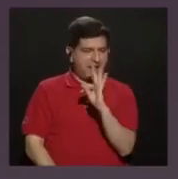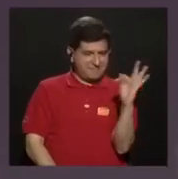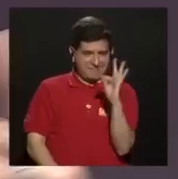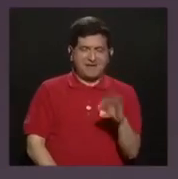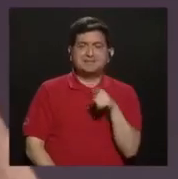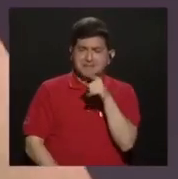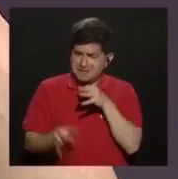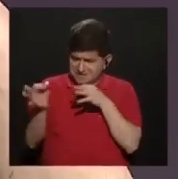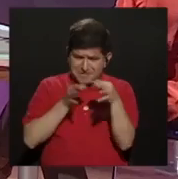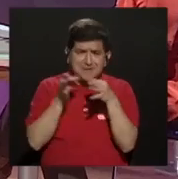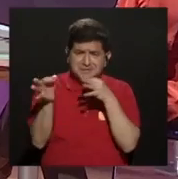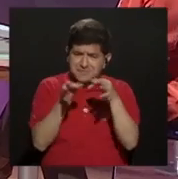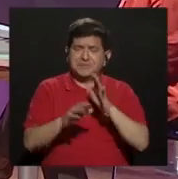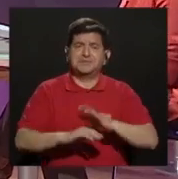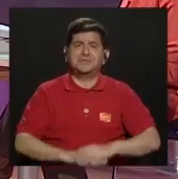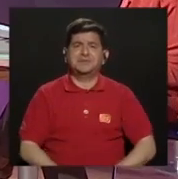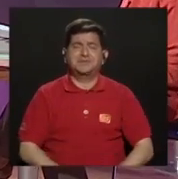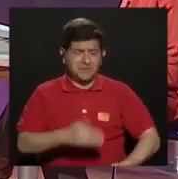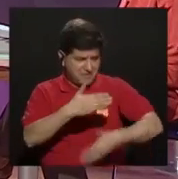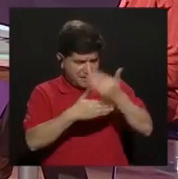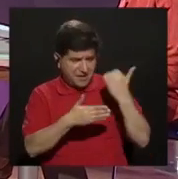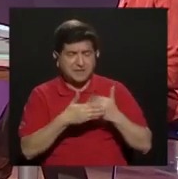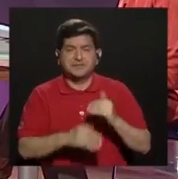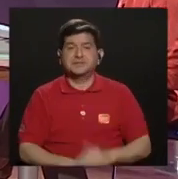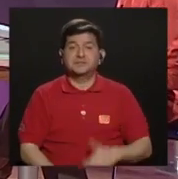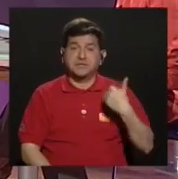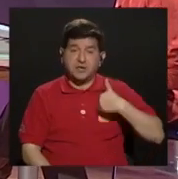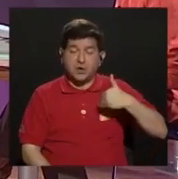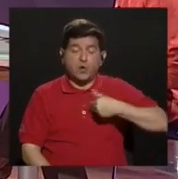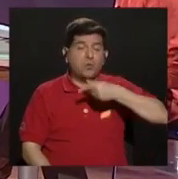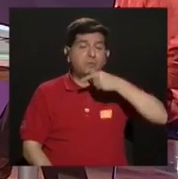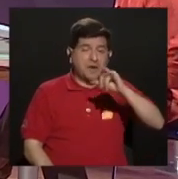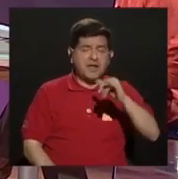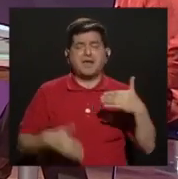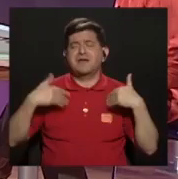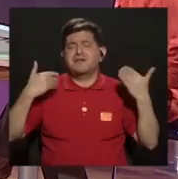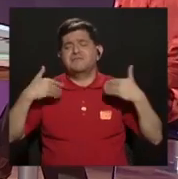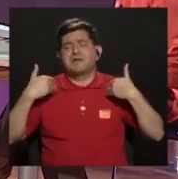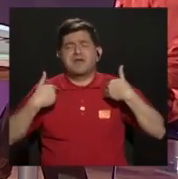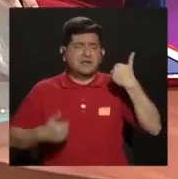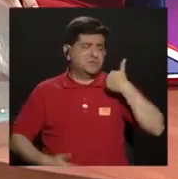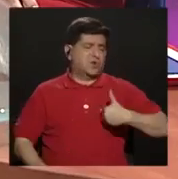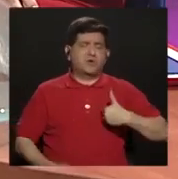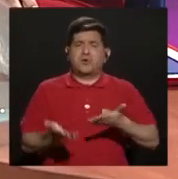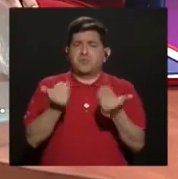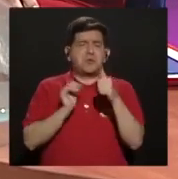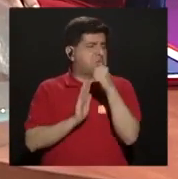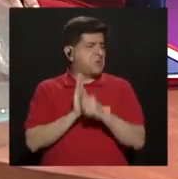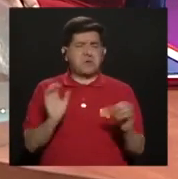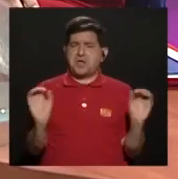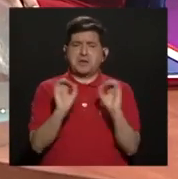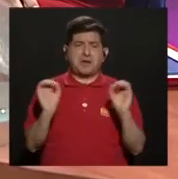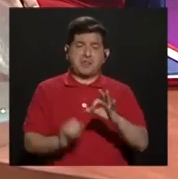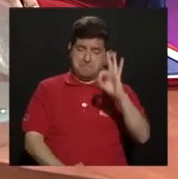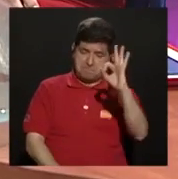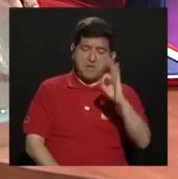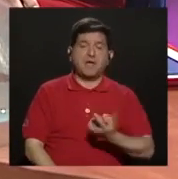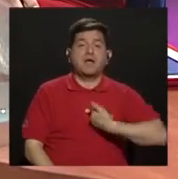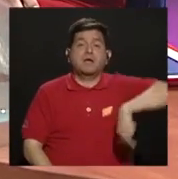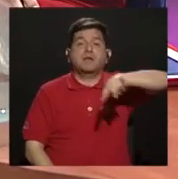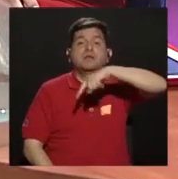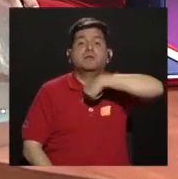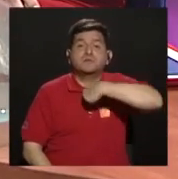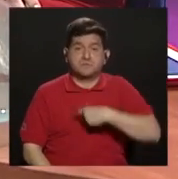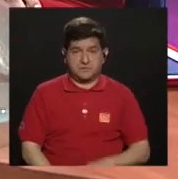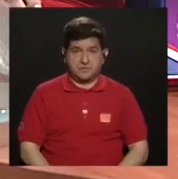Jimena lo explicó minutos atrás. El hombre gay se siente feliz siendo hombre, no quiere operarse, no quiere cambiar, bien por ellos.